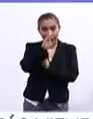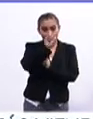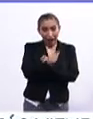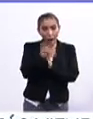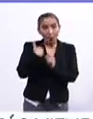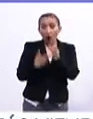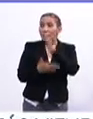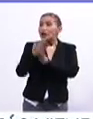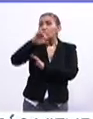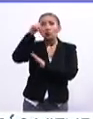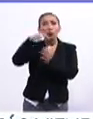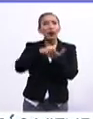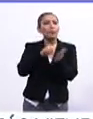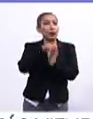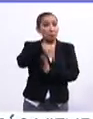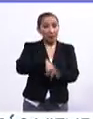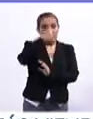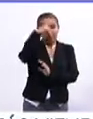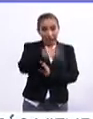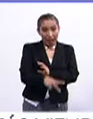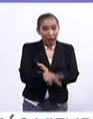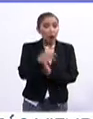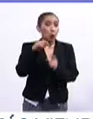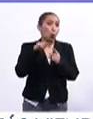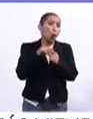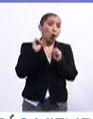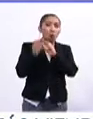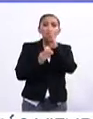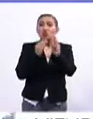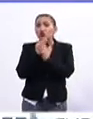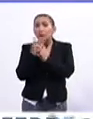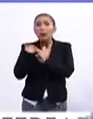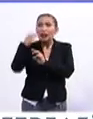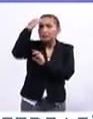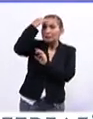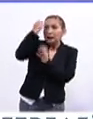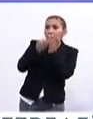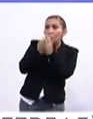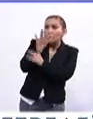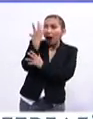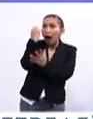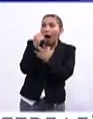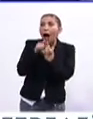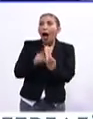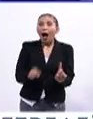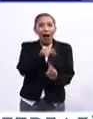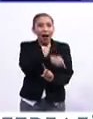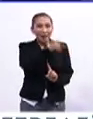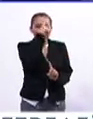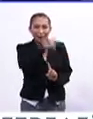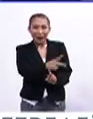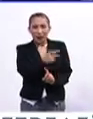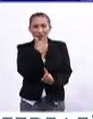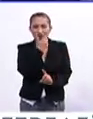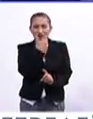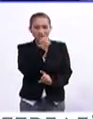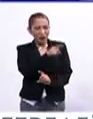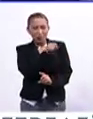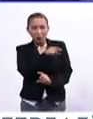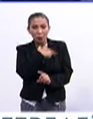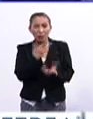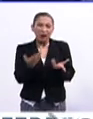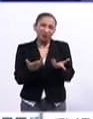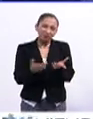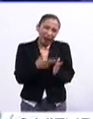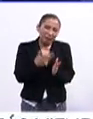forma moverse, ¿no? Ya sea en el país o en el mundo, para tener otra experiencia distinta a la que están acostumbrados, porque pues